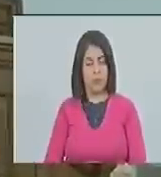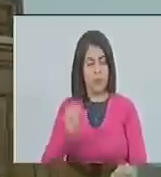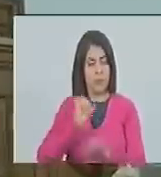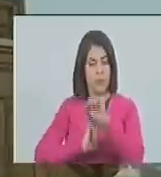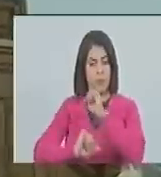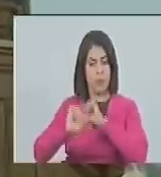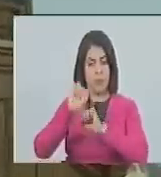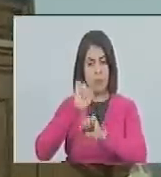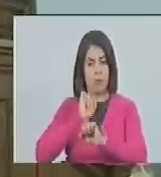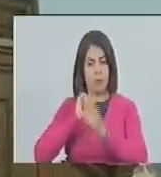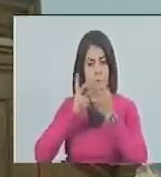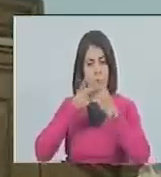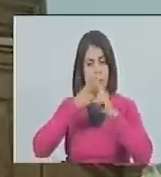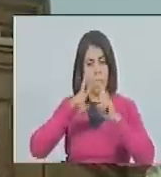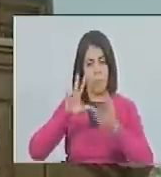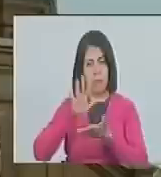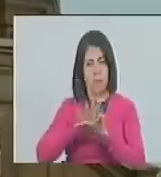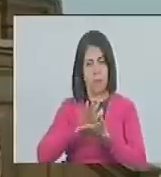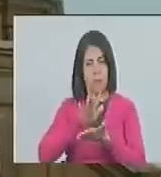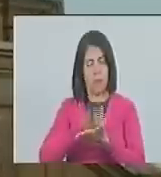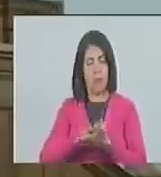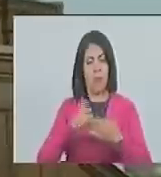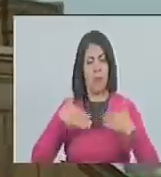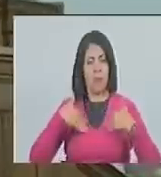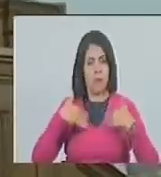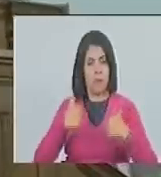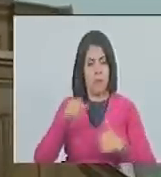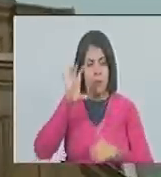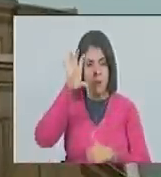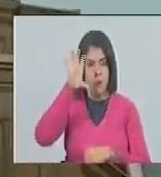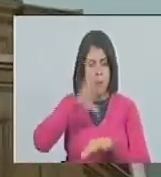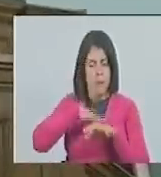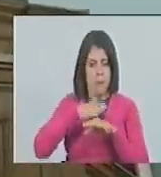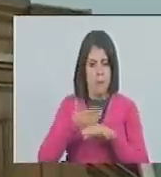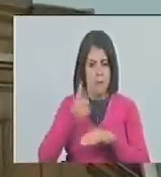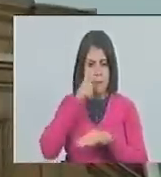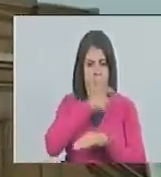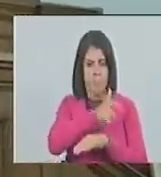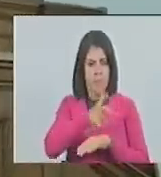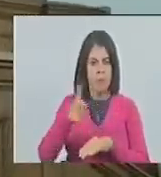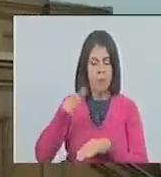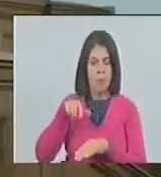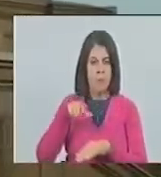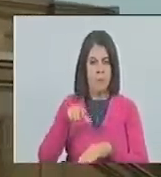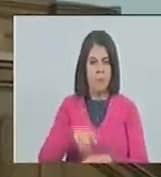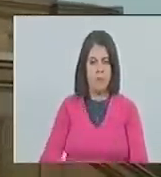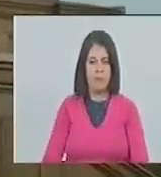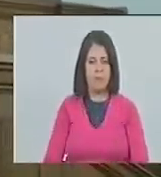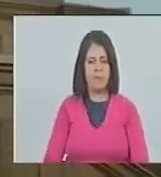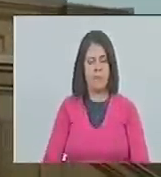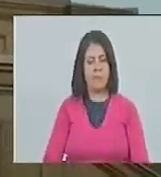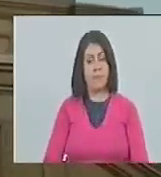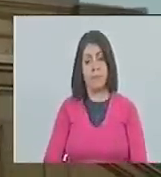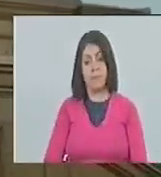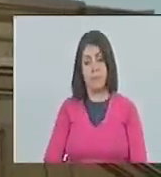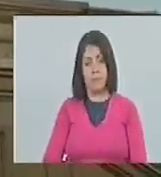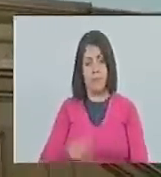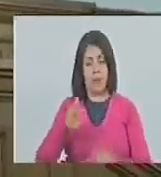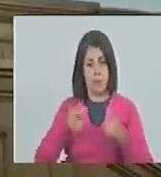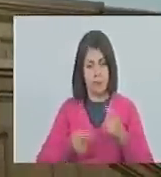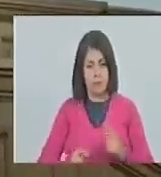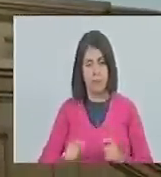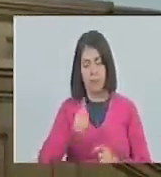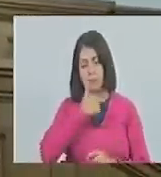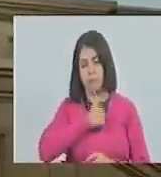defender la paz, la tranquilidad y la salud de una nación soberana que sencillamente estaba tratando